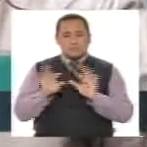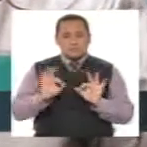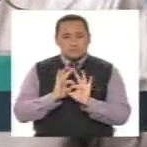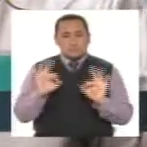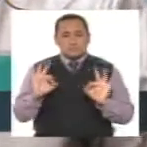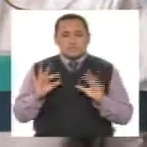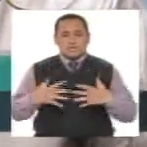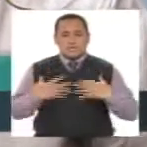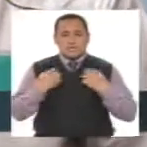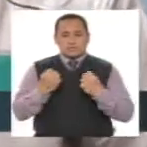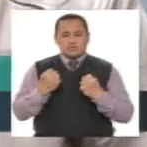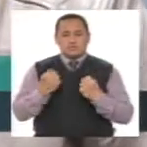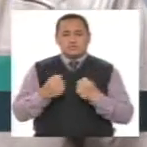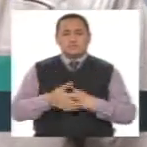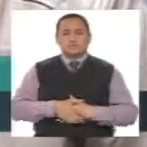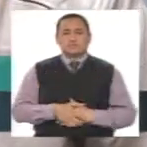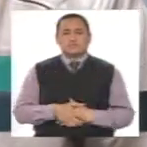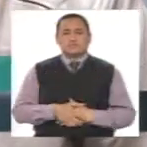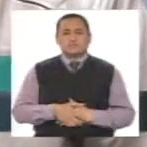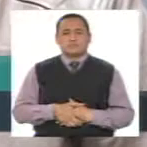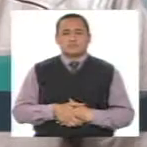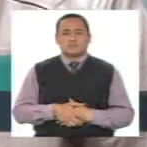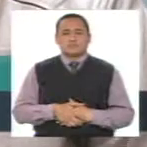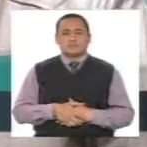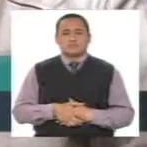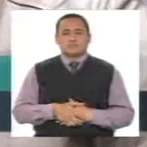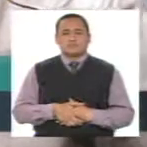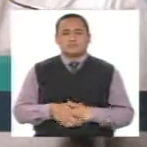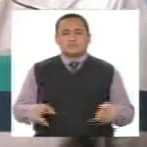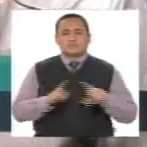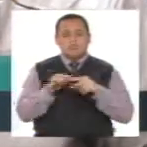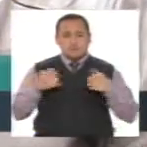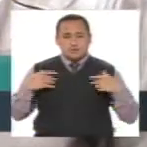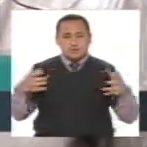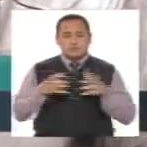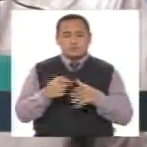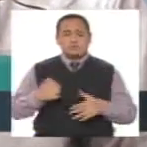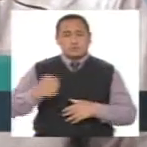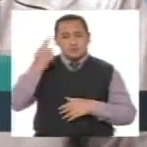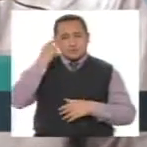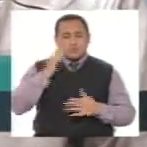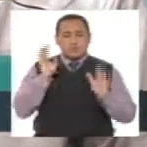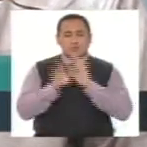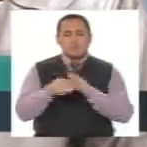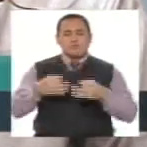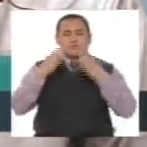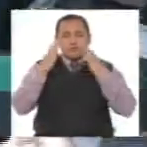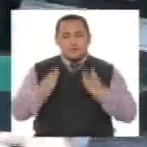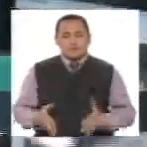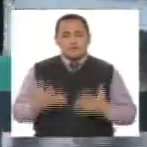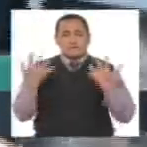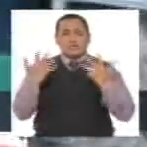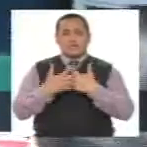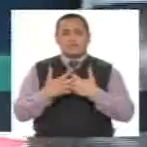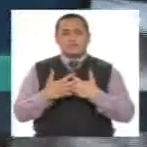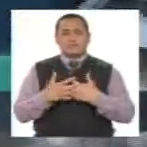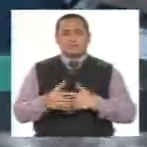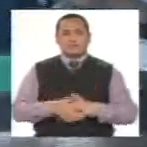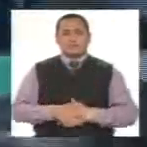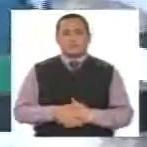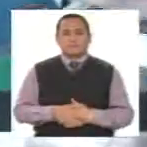sano saludable y estamos pensando en su formación integral de ellos